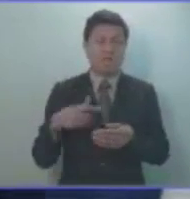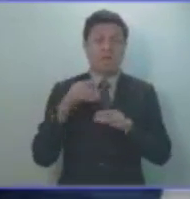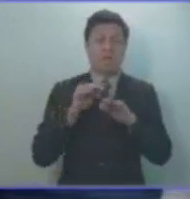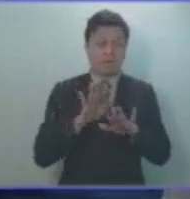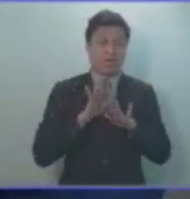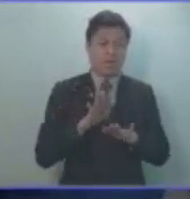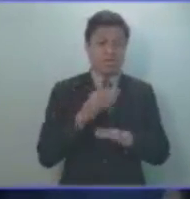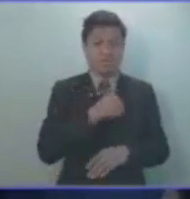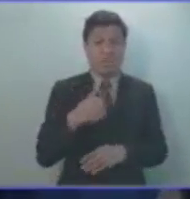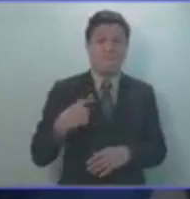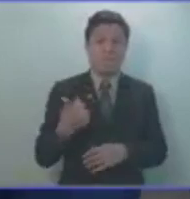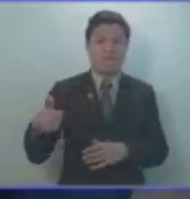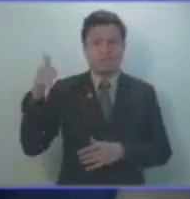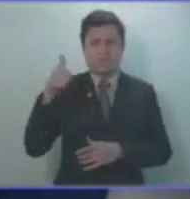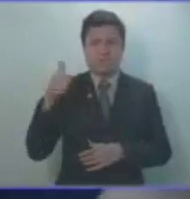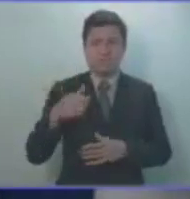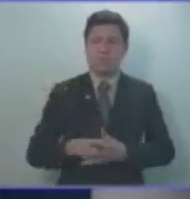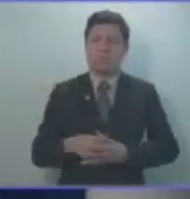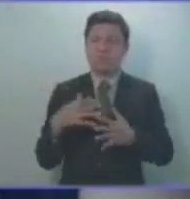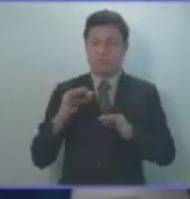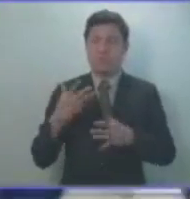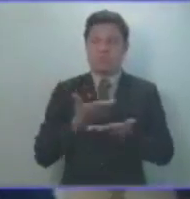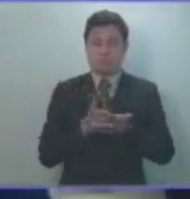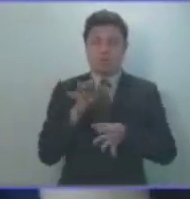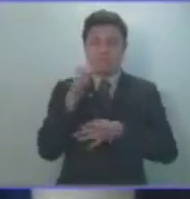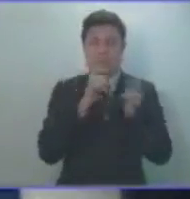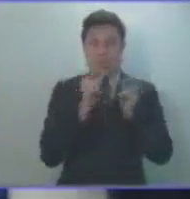esa partida. Gracias, ministro.